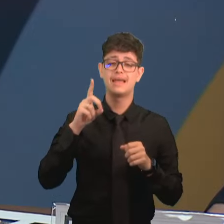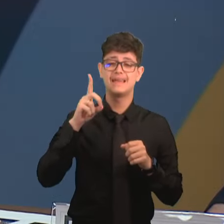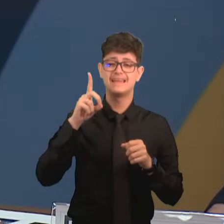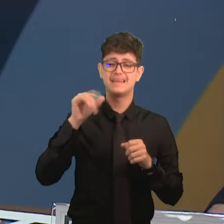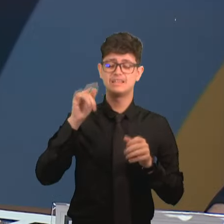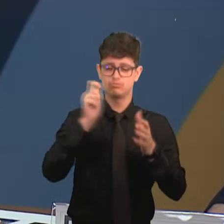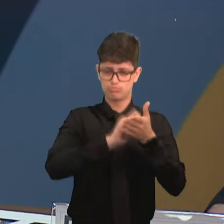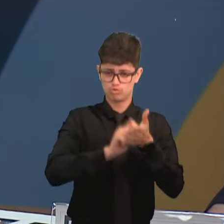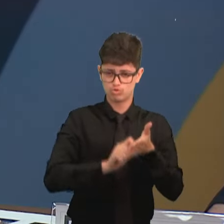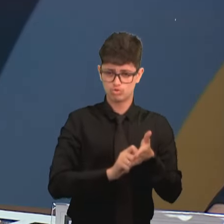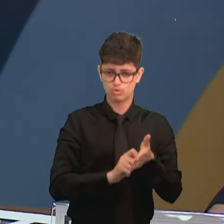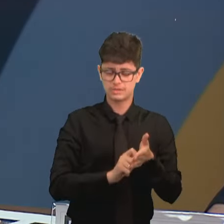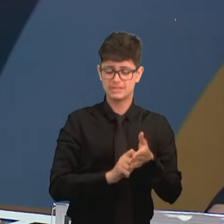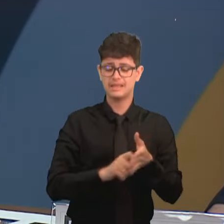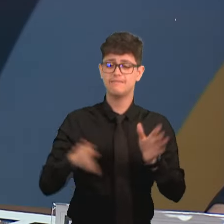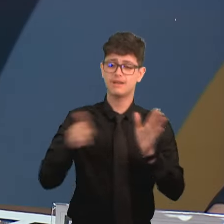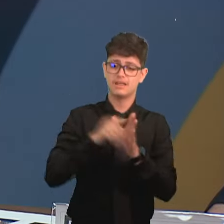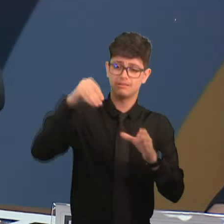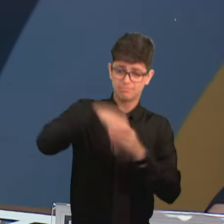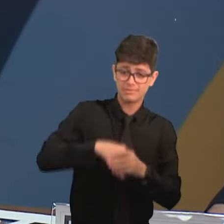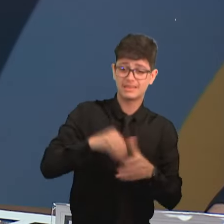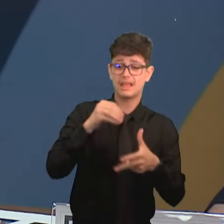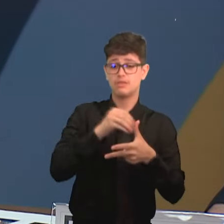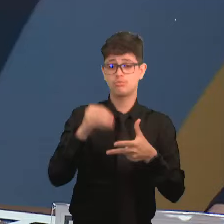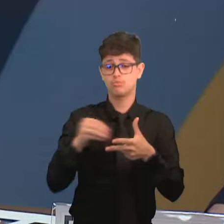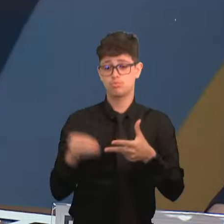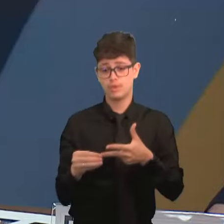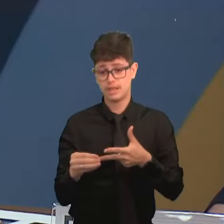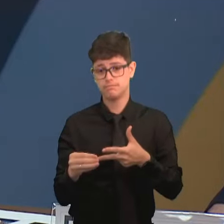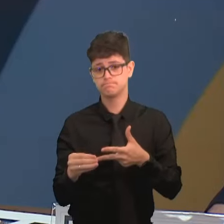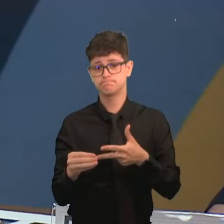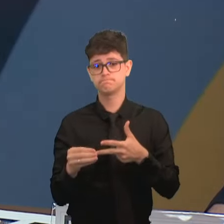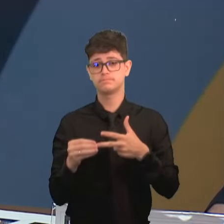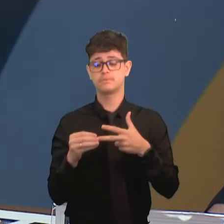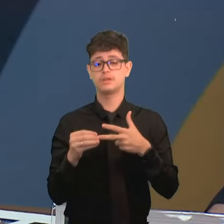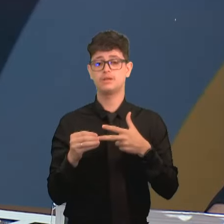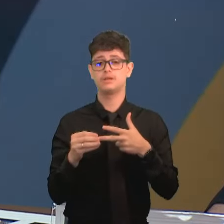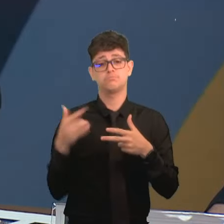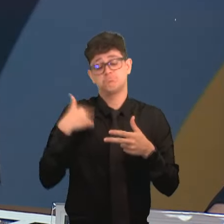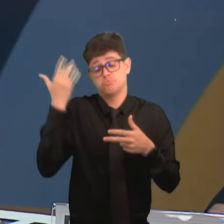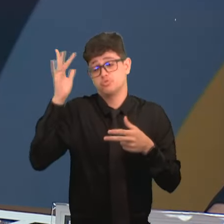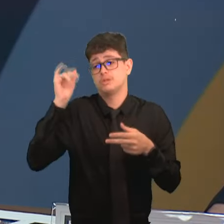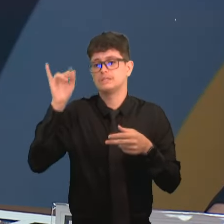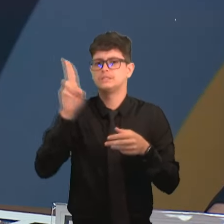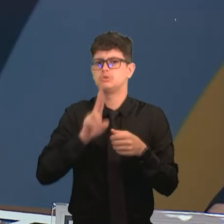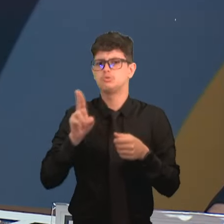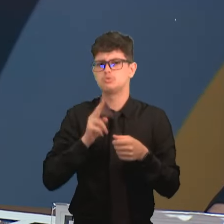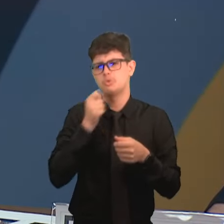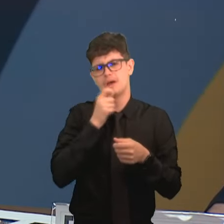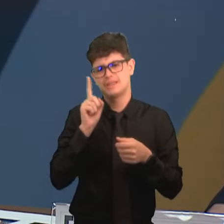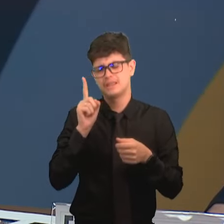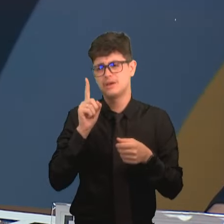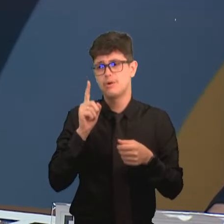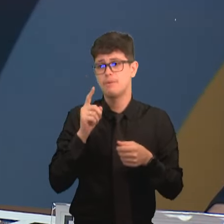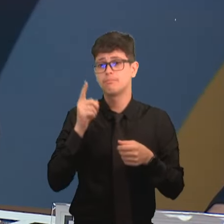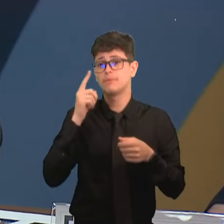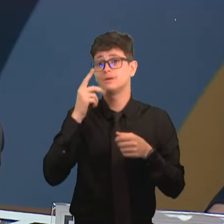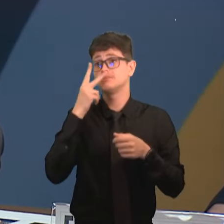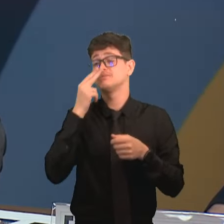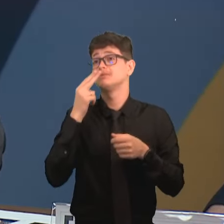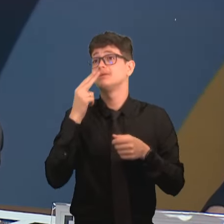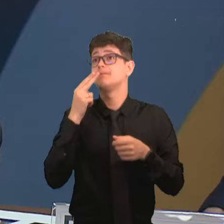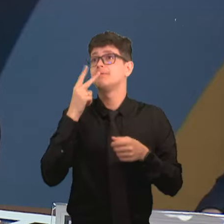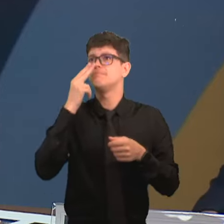ENEM. Pero usted puede imaginar que ese es un algoritmo que controla acceso a una oportunidad crítica de educación superior.